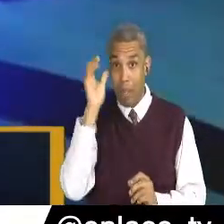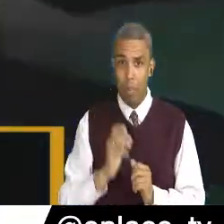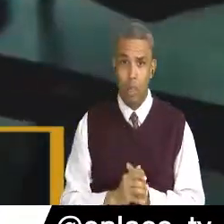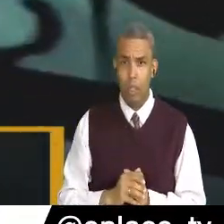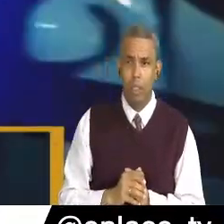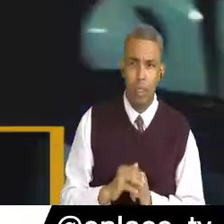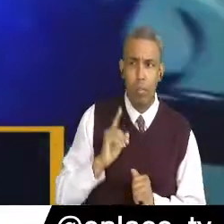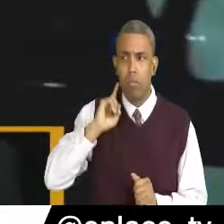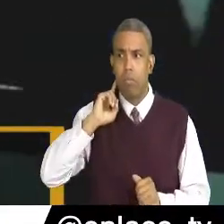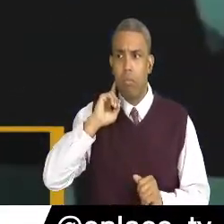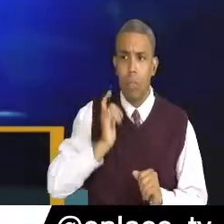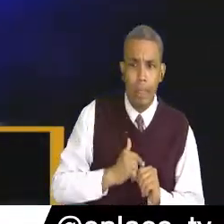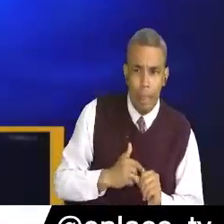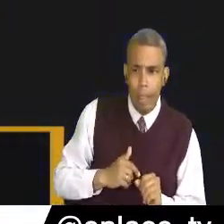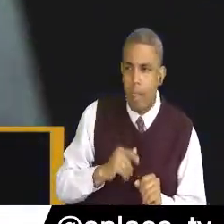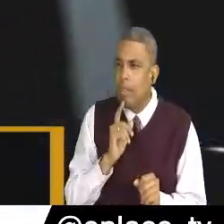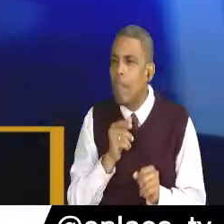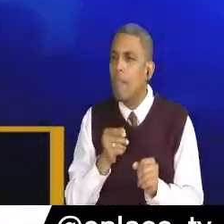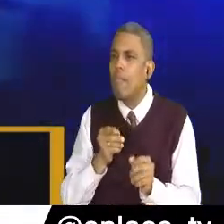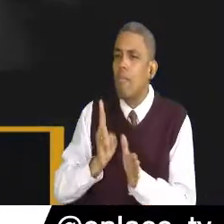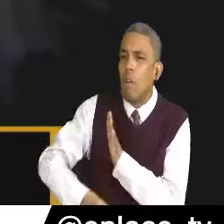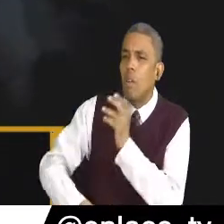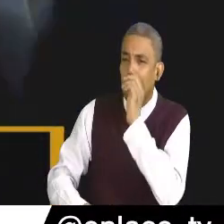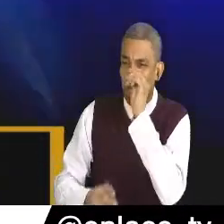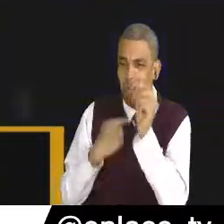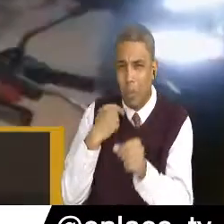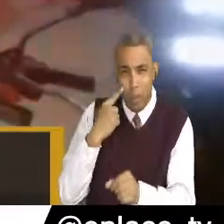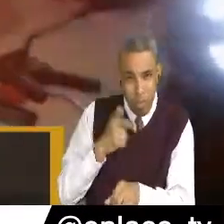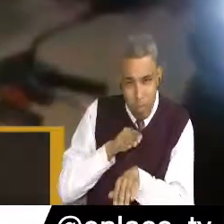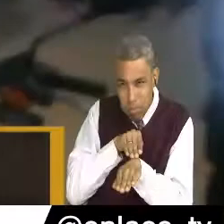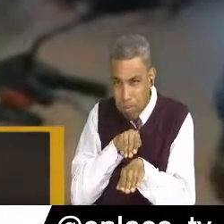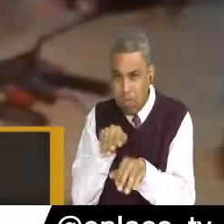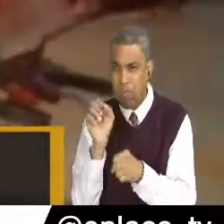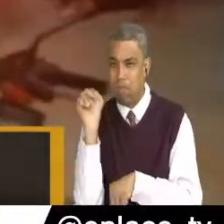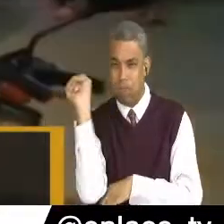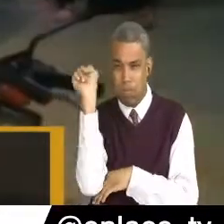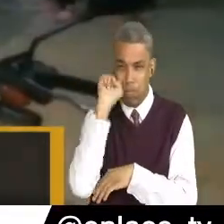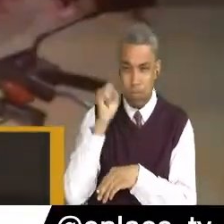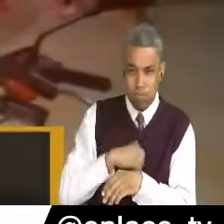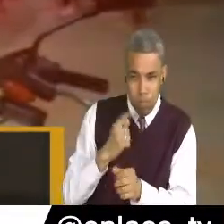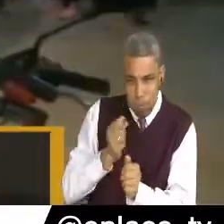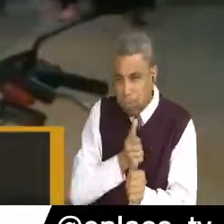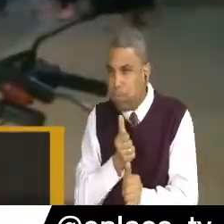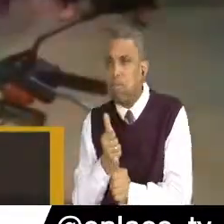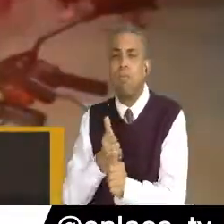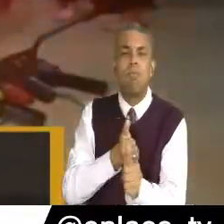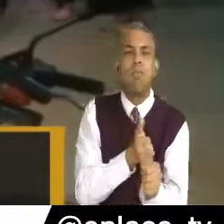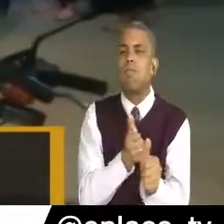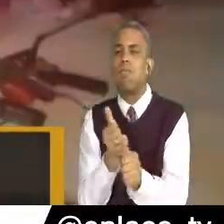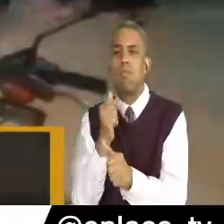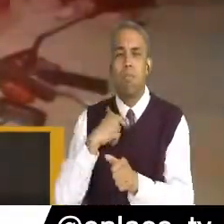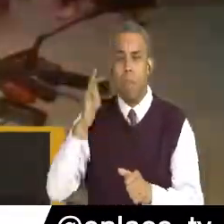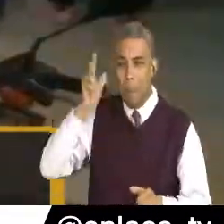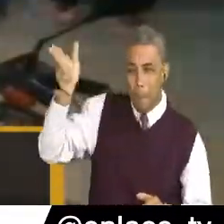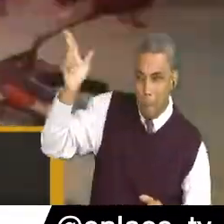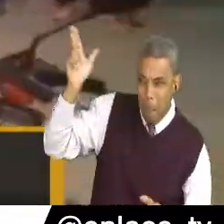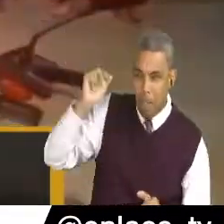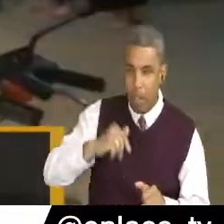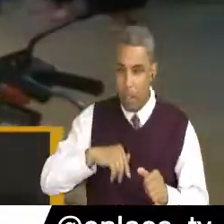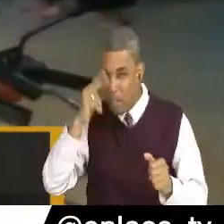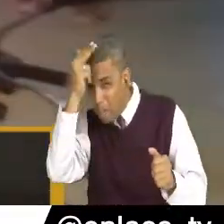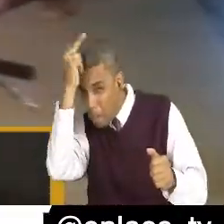presentándose una persecución, donde al parecer hubo un cruce de disparos entre los delincuentes y la policía, que llegó hasta la vereda